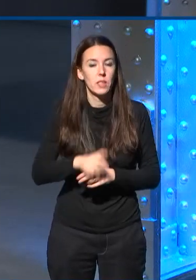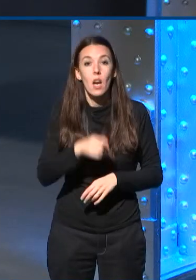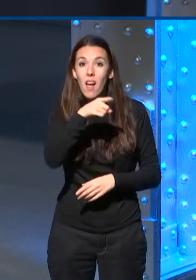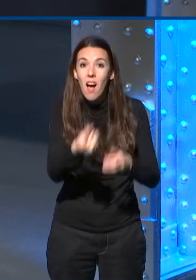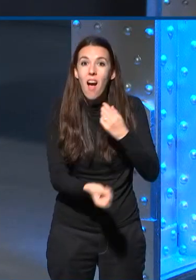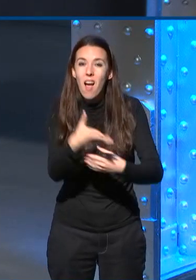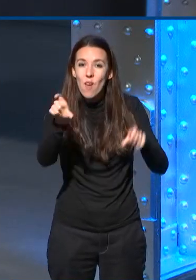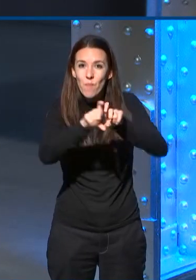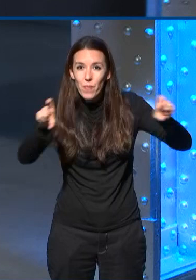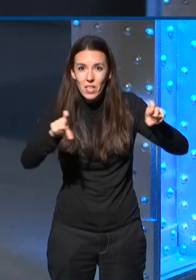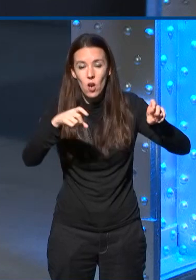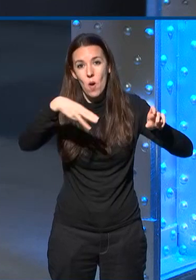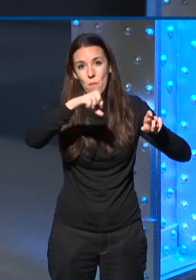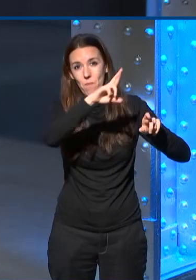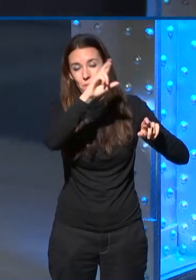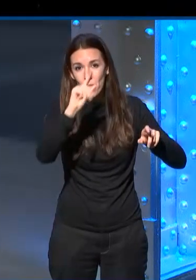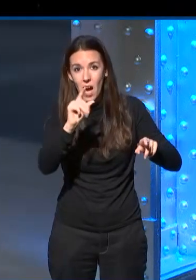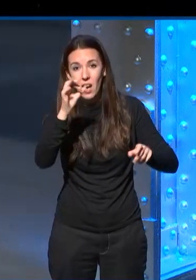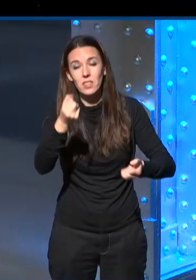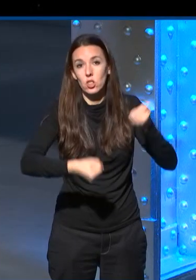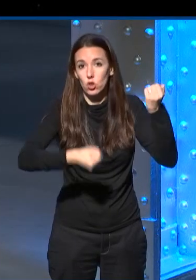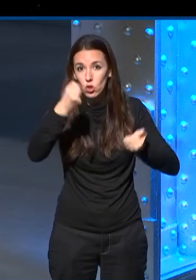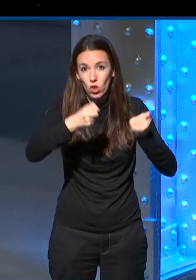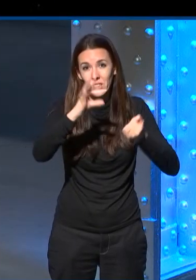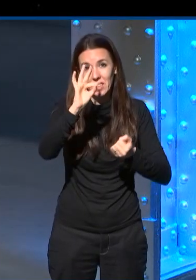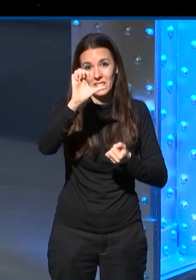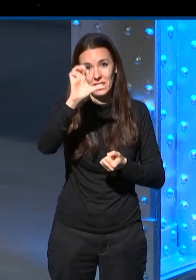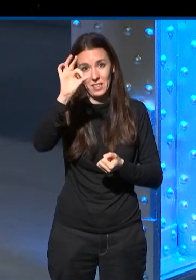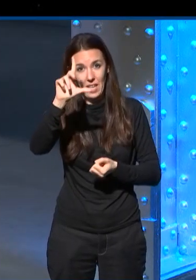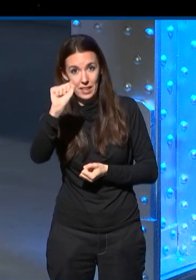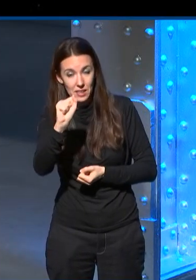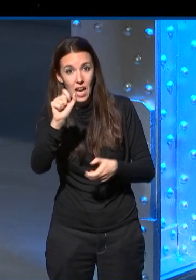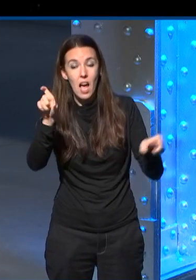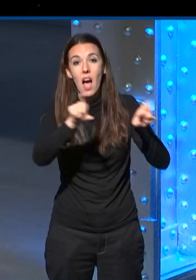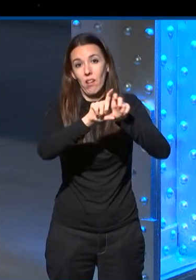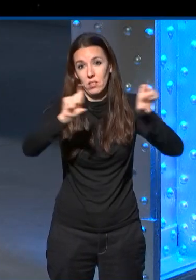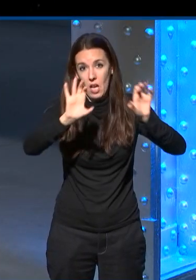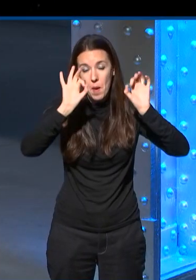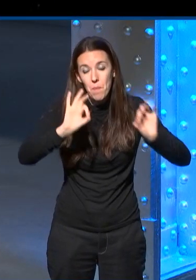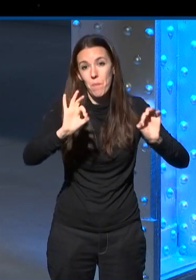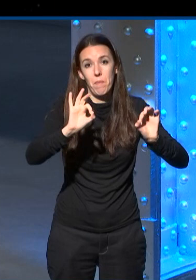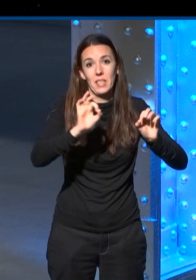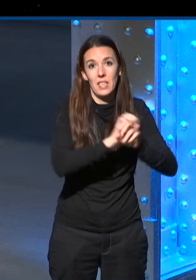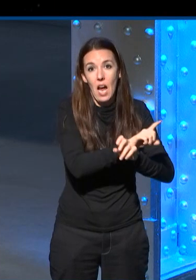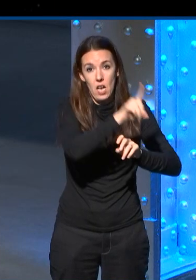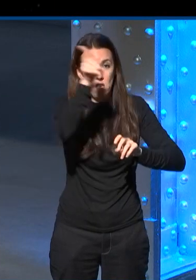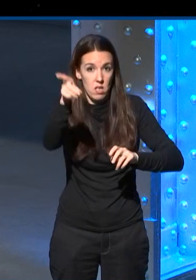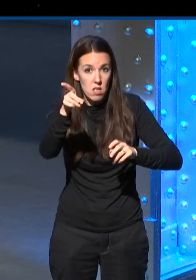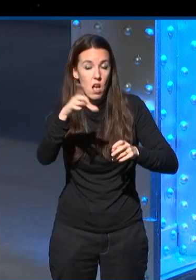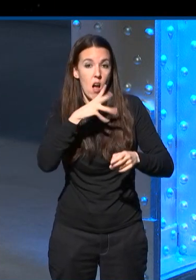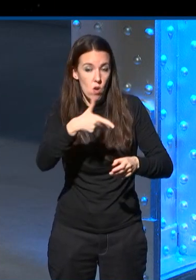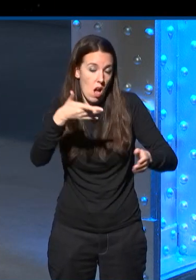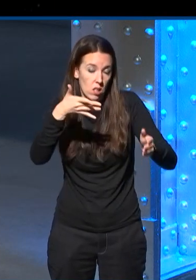ejemplo, Elon Musk, que es el de los coches eléctricos Tesla, el de la compañía SpaceX, el de los lanzadores, los Falcon, que van